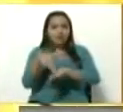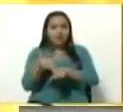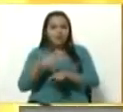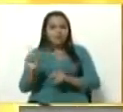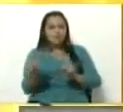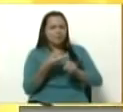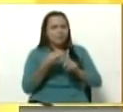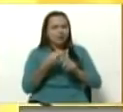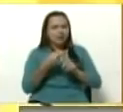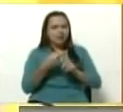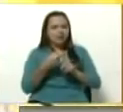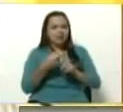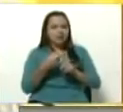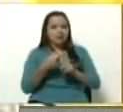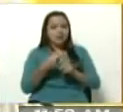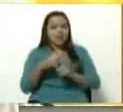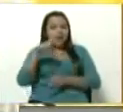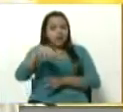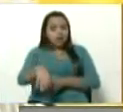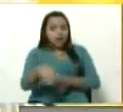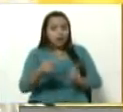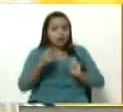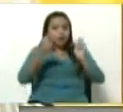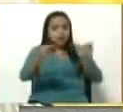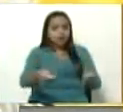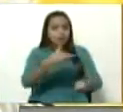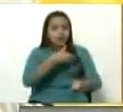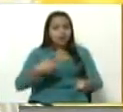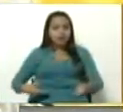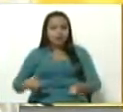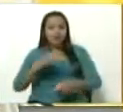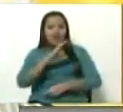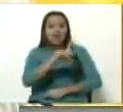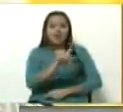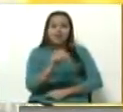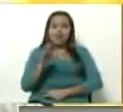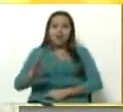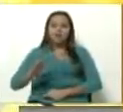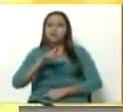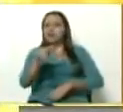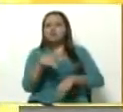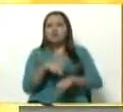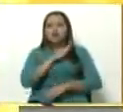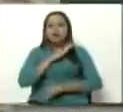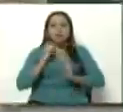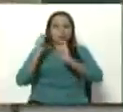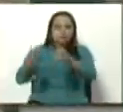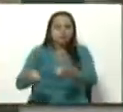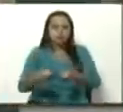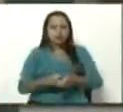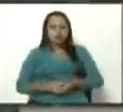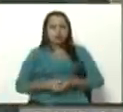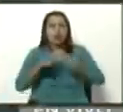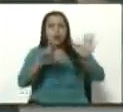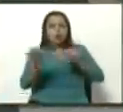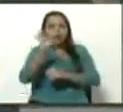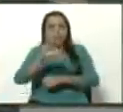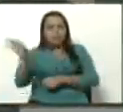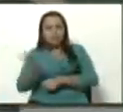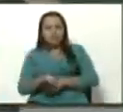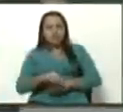primer estado en presentarle a nuestro presidente ese CLA nacional criollo, que el